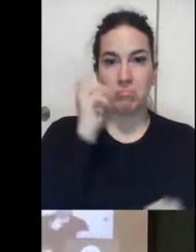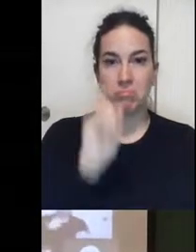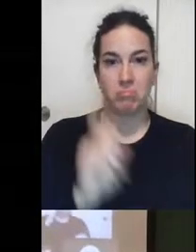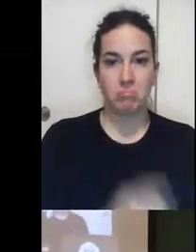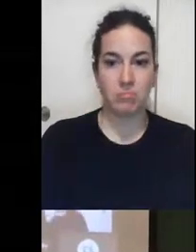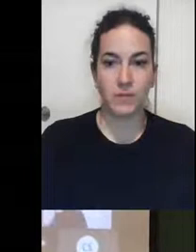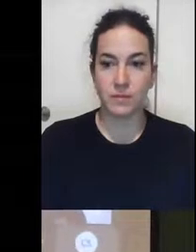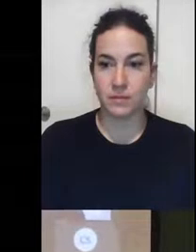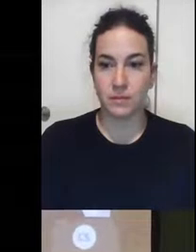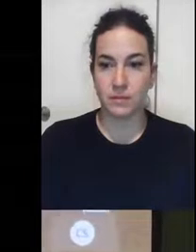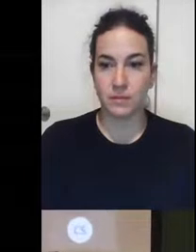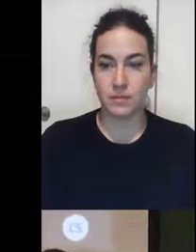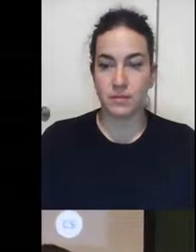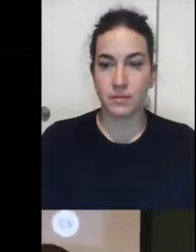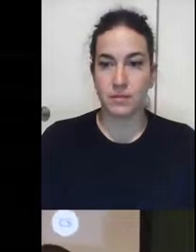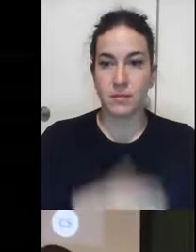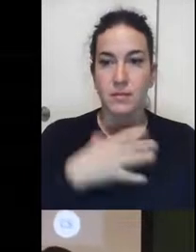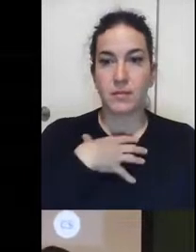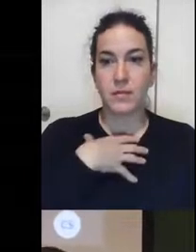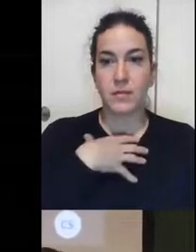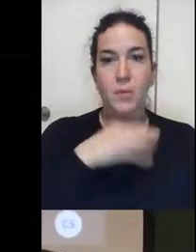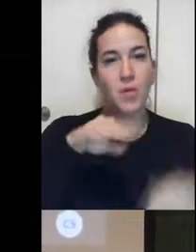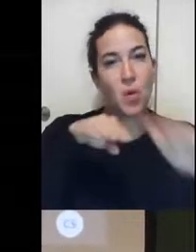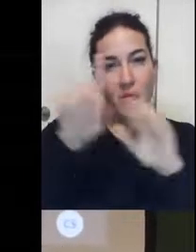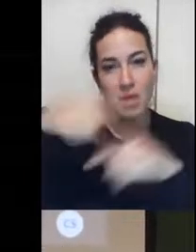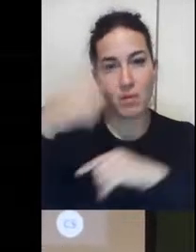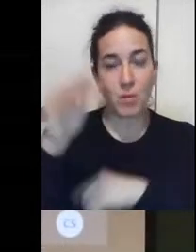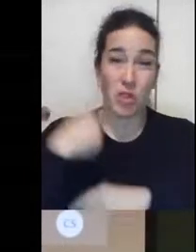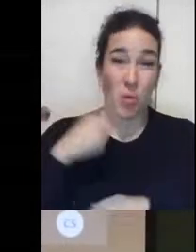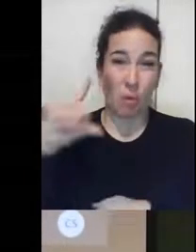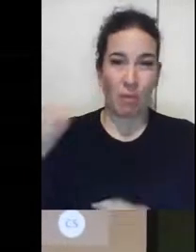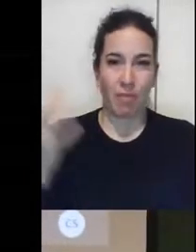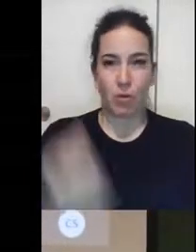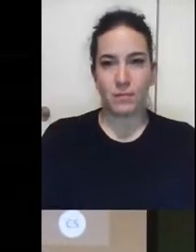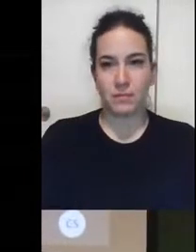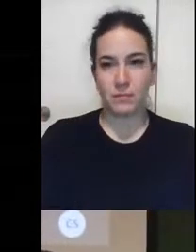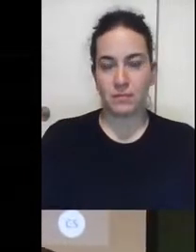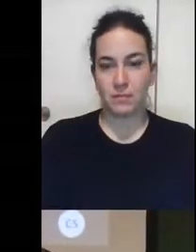Quizás para las preguntas, si son más adelante, porque ya me tengo que...